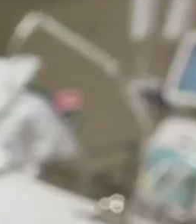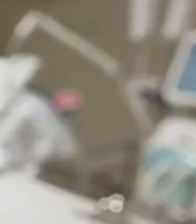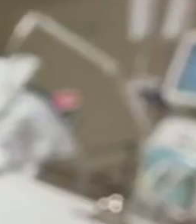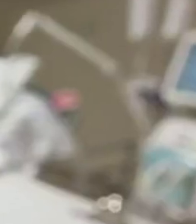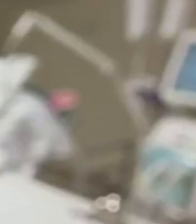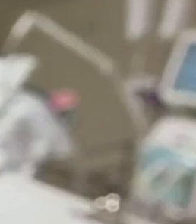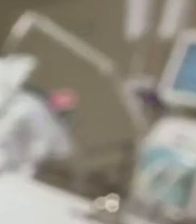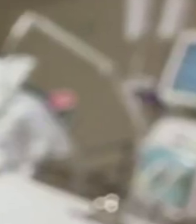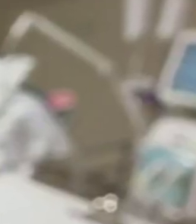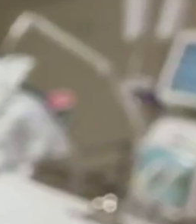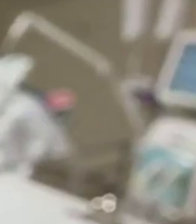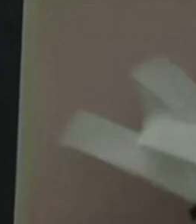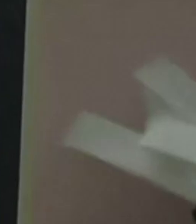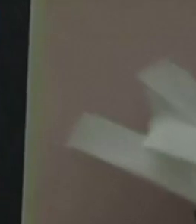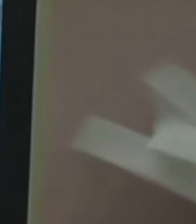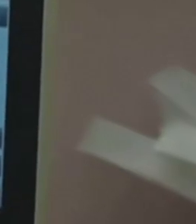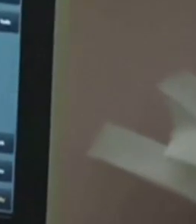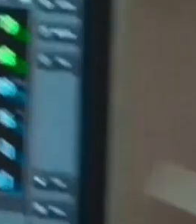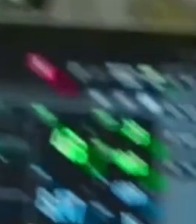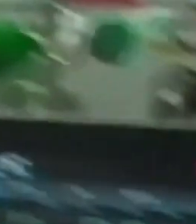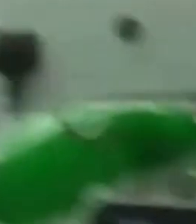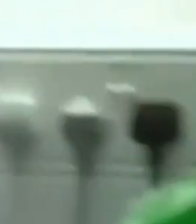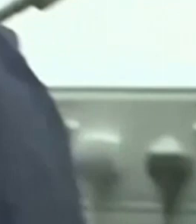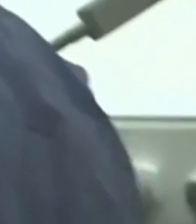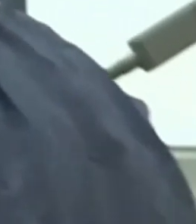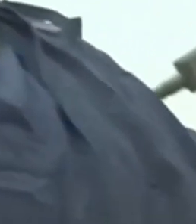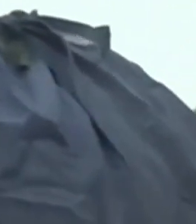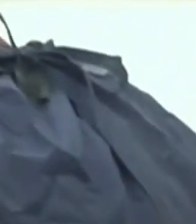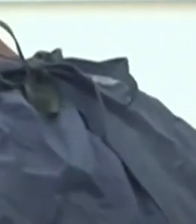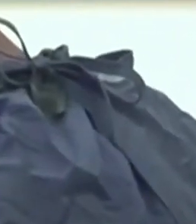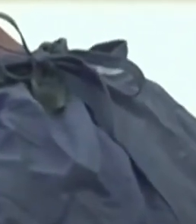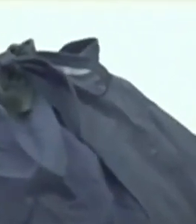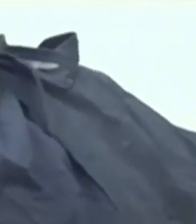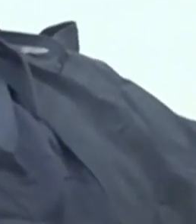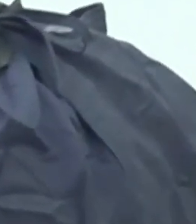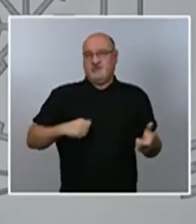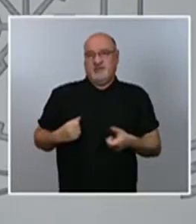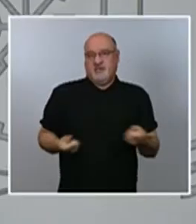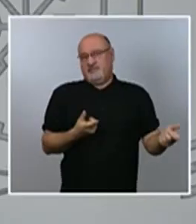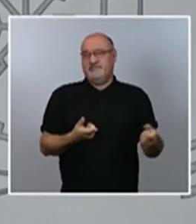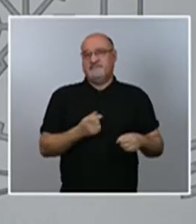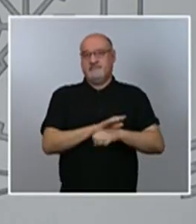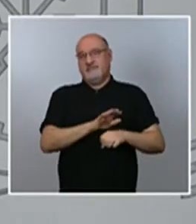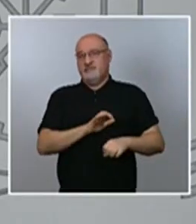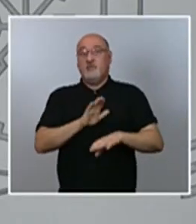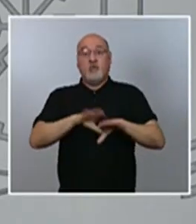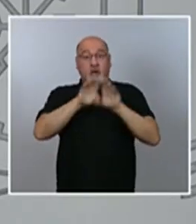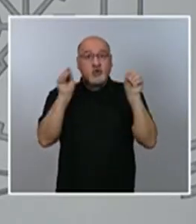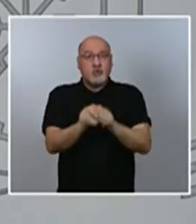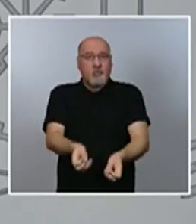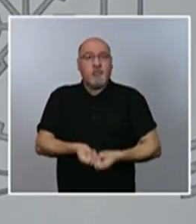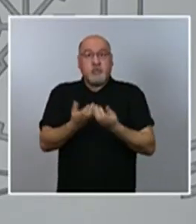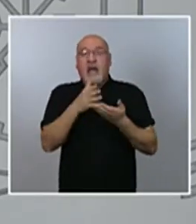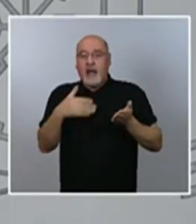con una incidencia acumulada de 350 casos por 100.000 habitantes sanidad valora estamos en el camino indicado en el